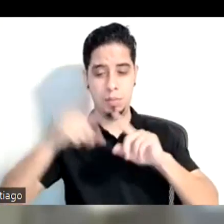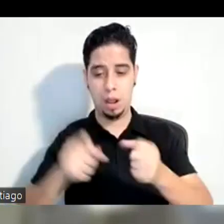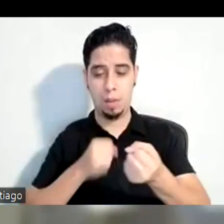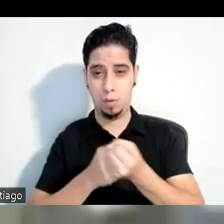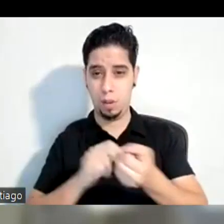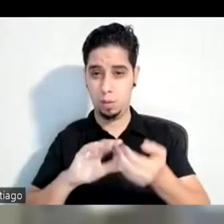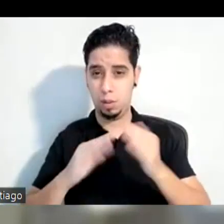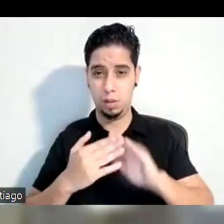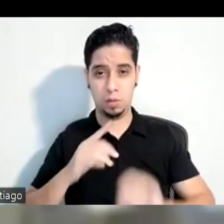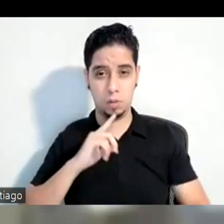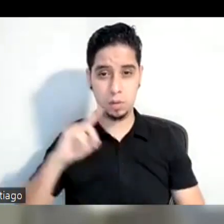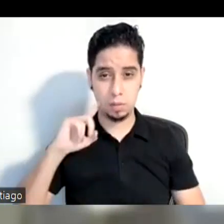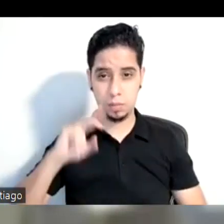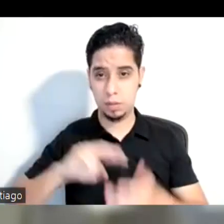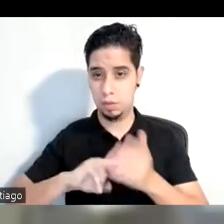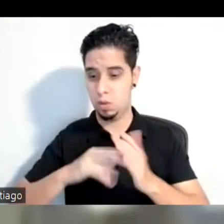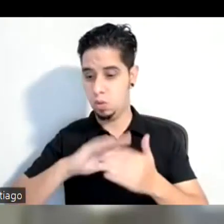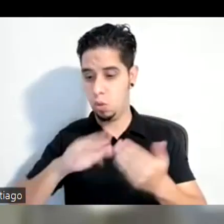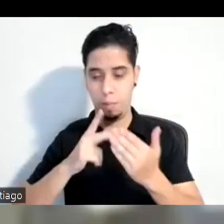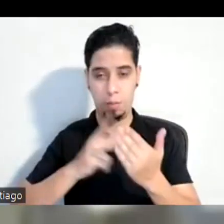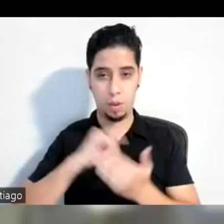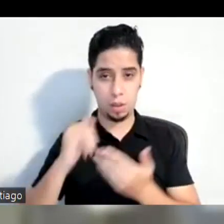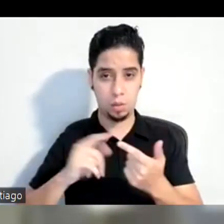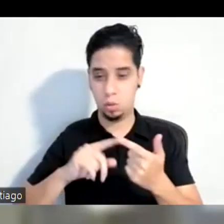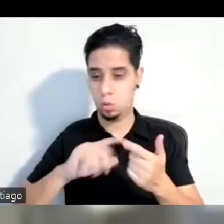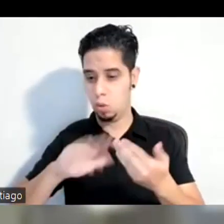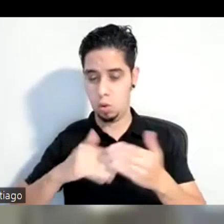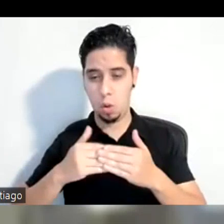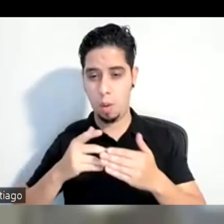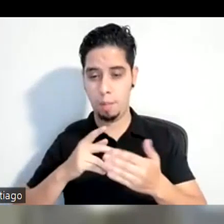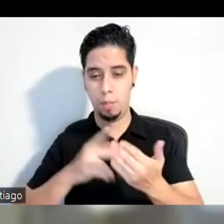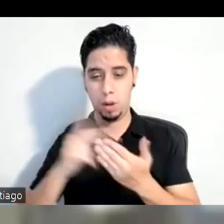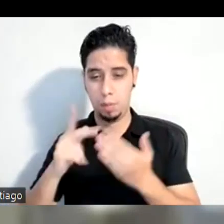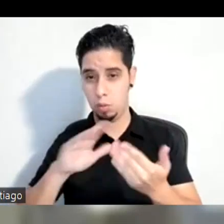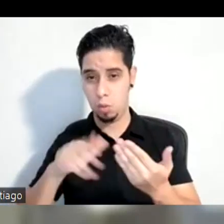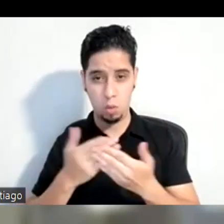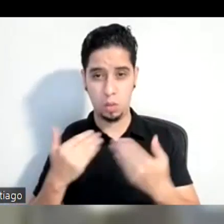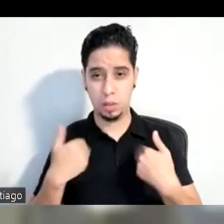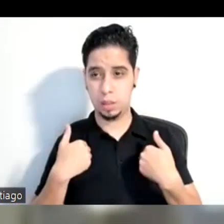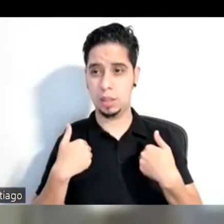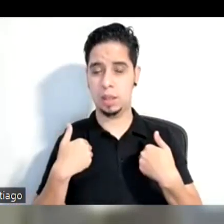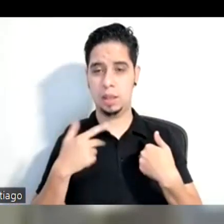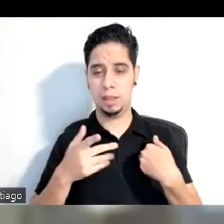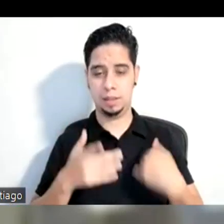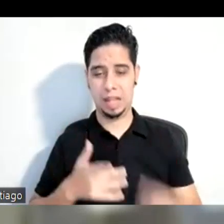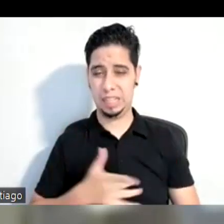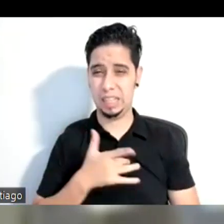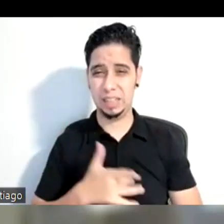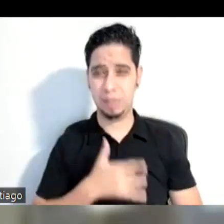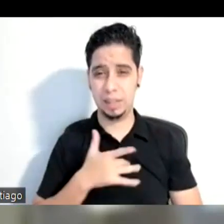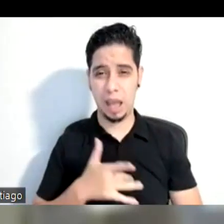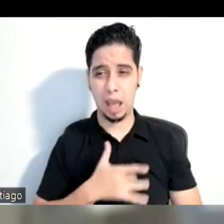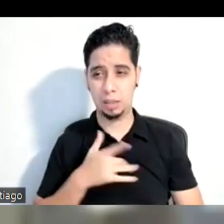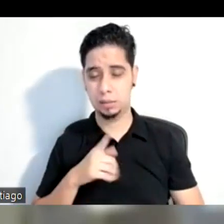sorda. De que todos los proyectos, todos los programas, todo lo que se haga, tenga esa sensibilidad y